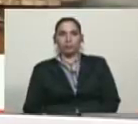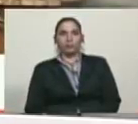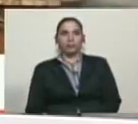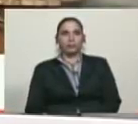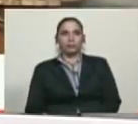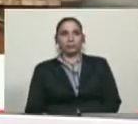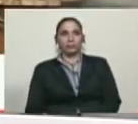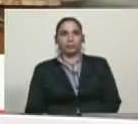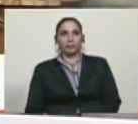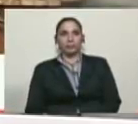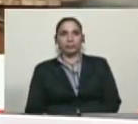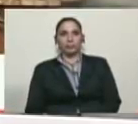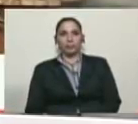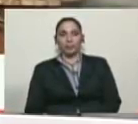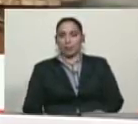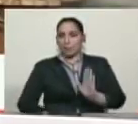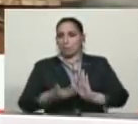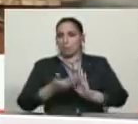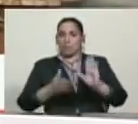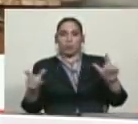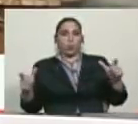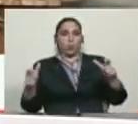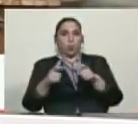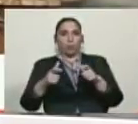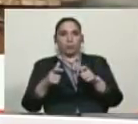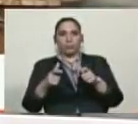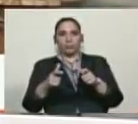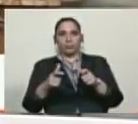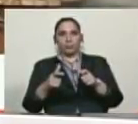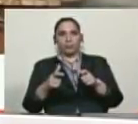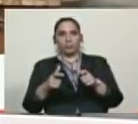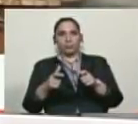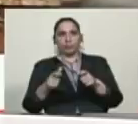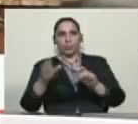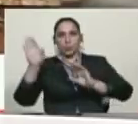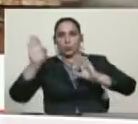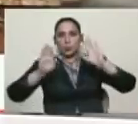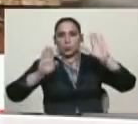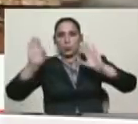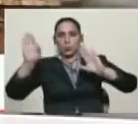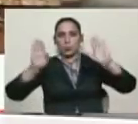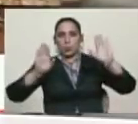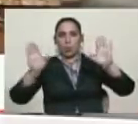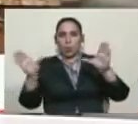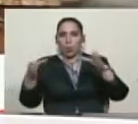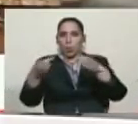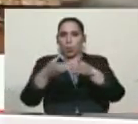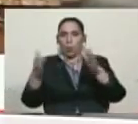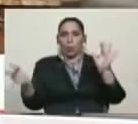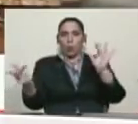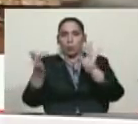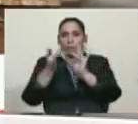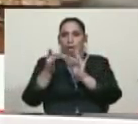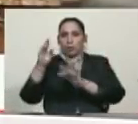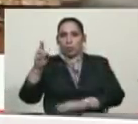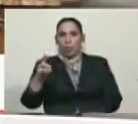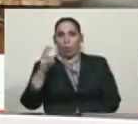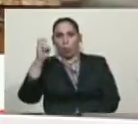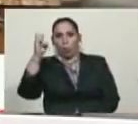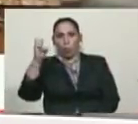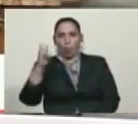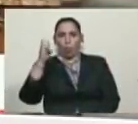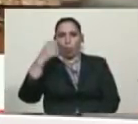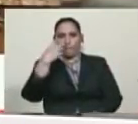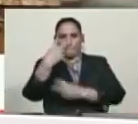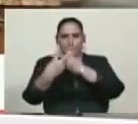tuvo una importante reunión con los delegados del grupo de contacto de la unión europea que están visitando